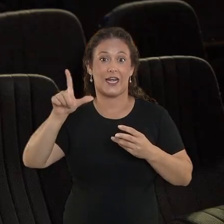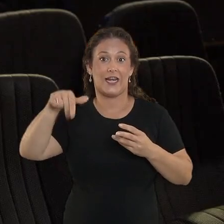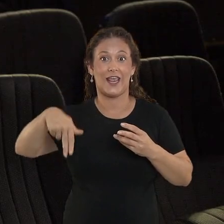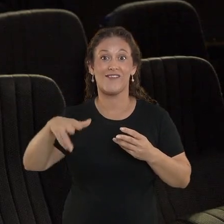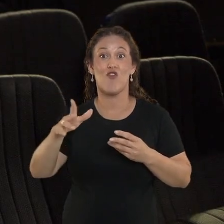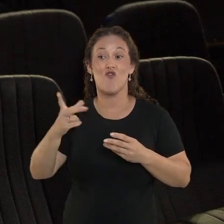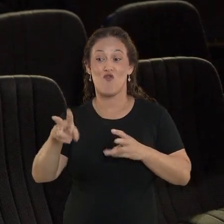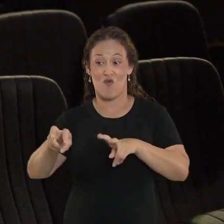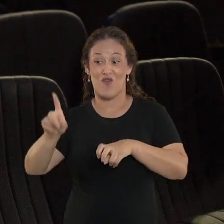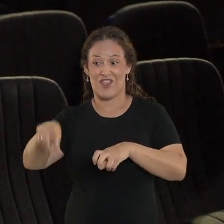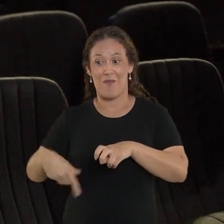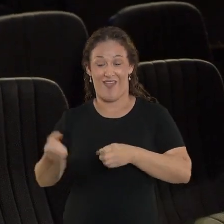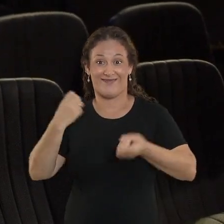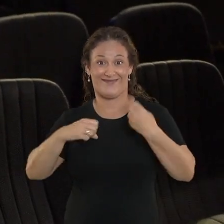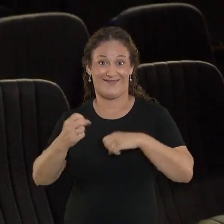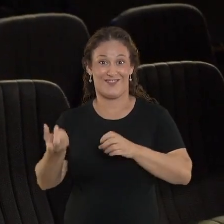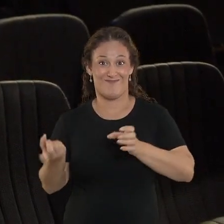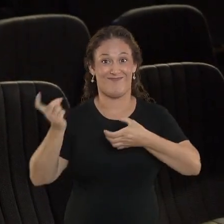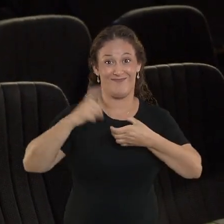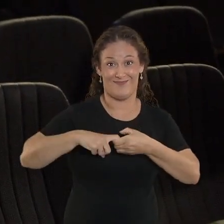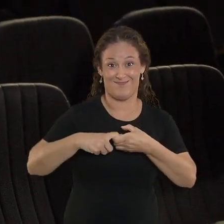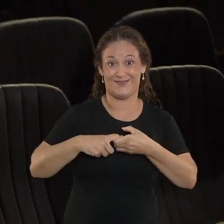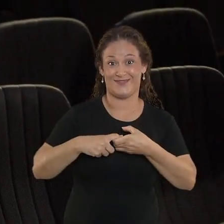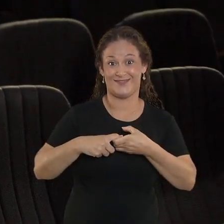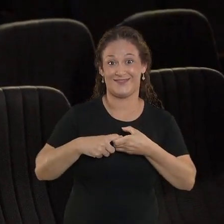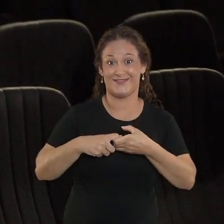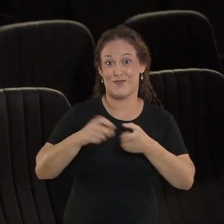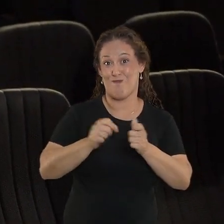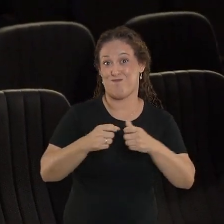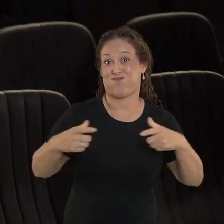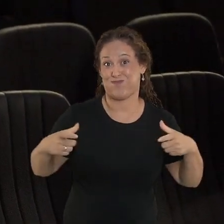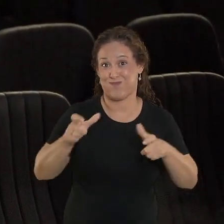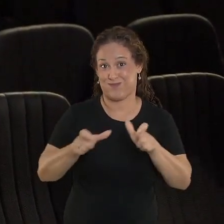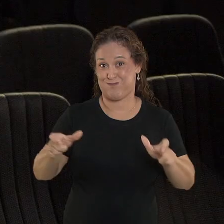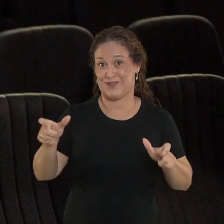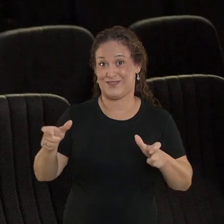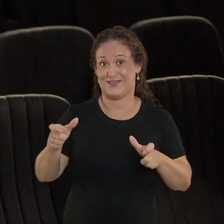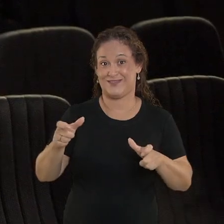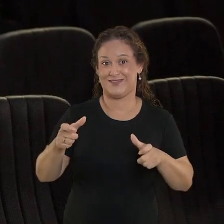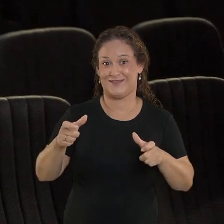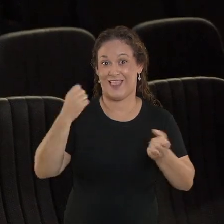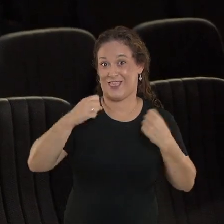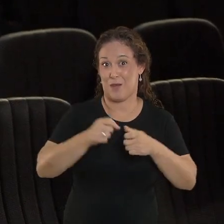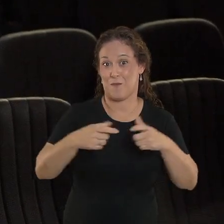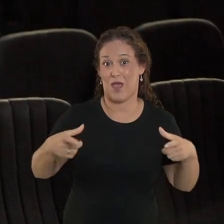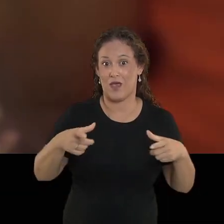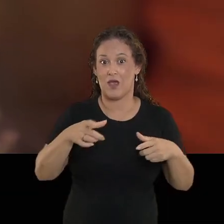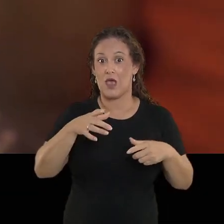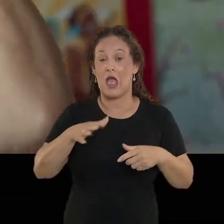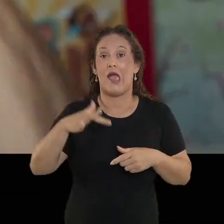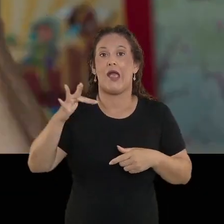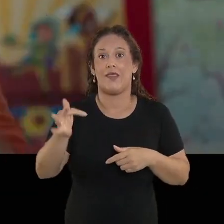Harlem, incorporamos algunos nombres nuevos también a este pues, creciente reparto de esta saga